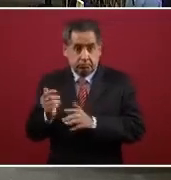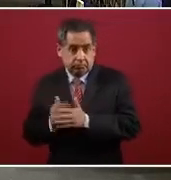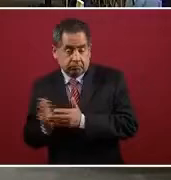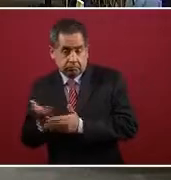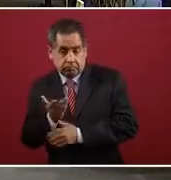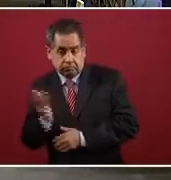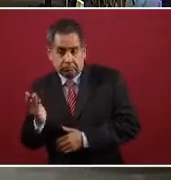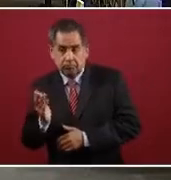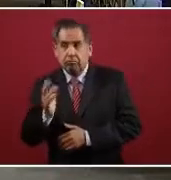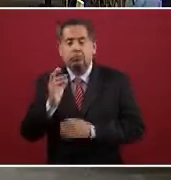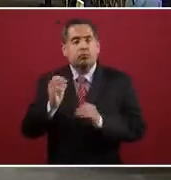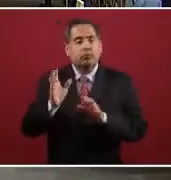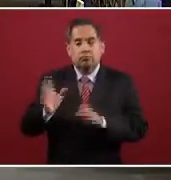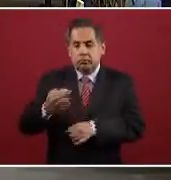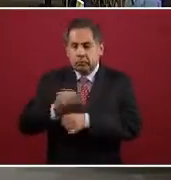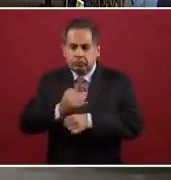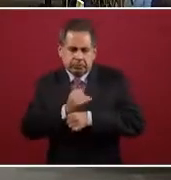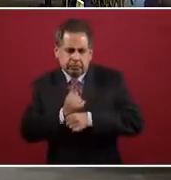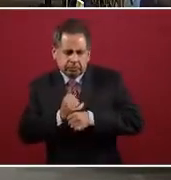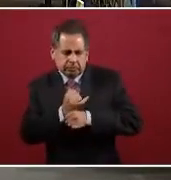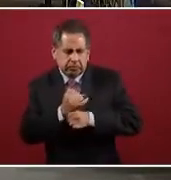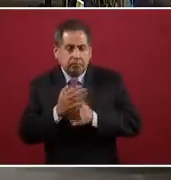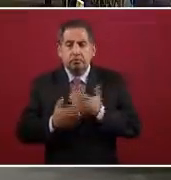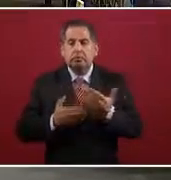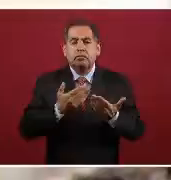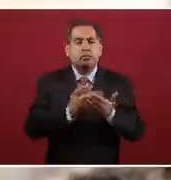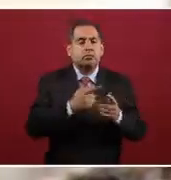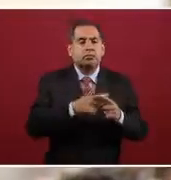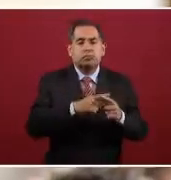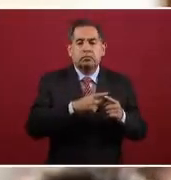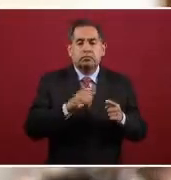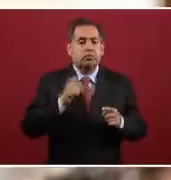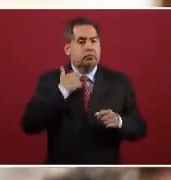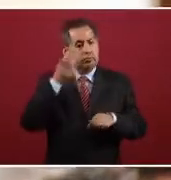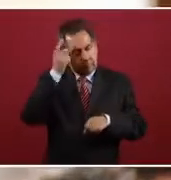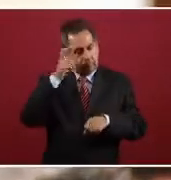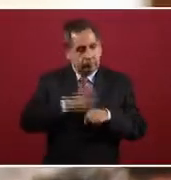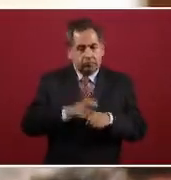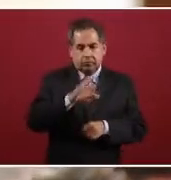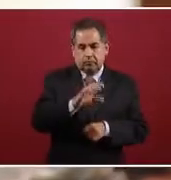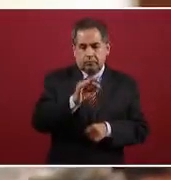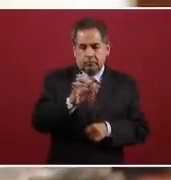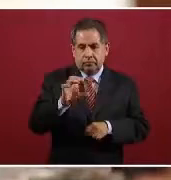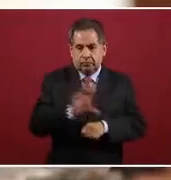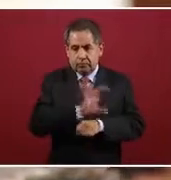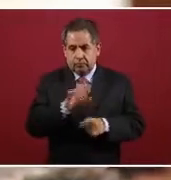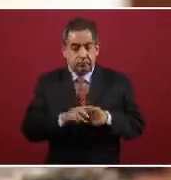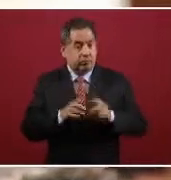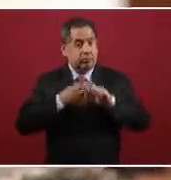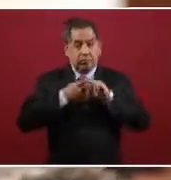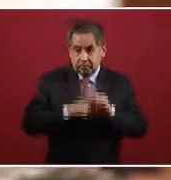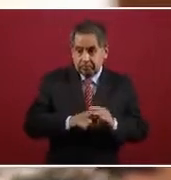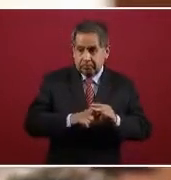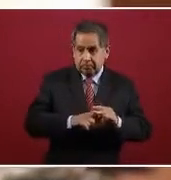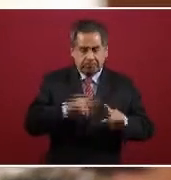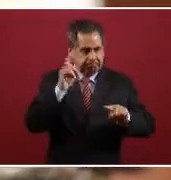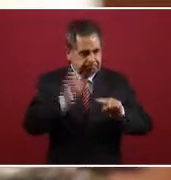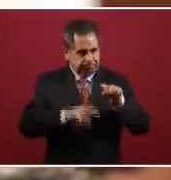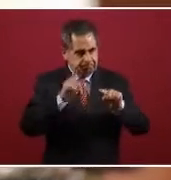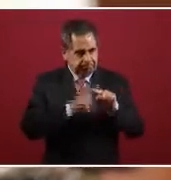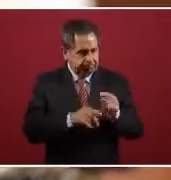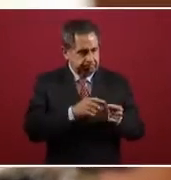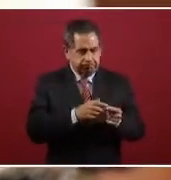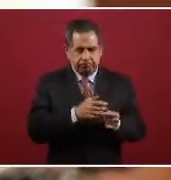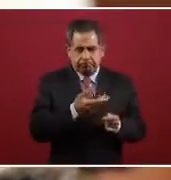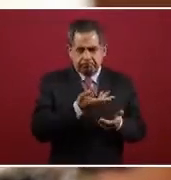Ahora que ya están las indagatorias puestas contra Guillermo Turret, exdirector de CFE Energía, ya comenzó la limpieza dentro de la